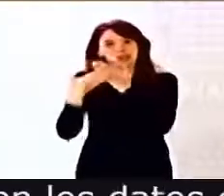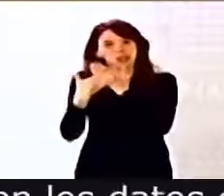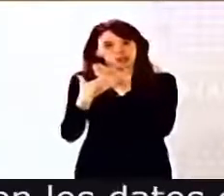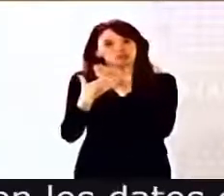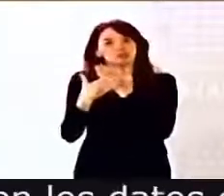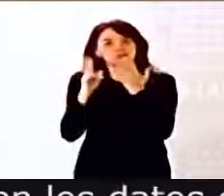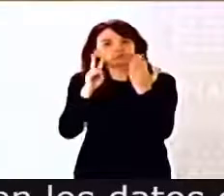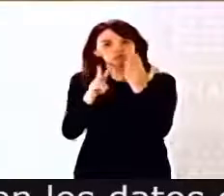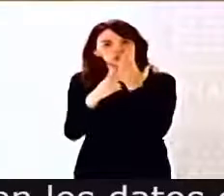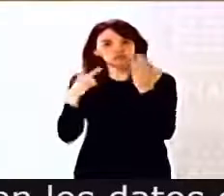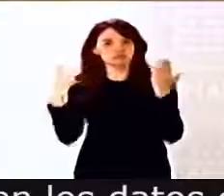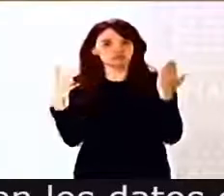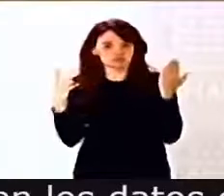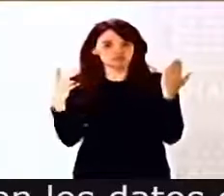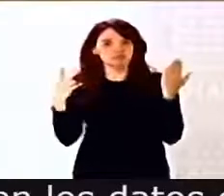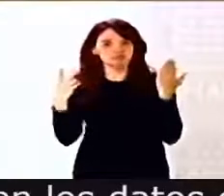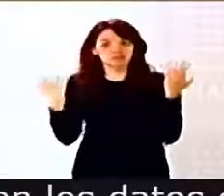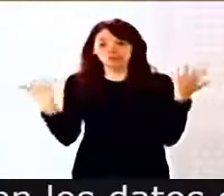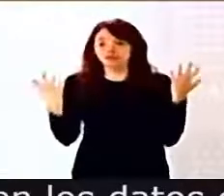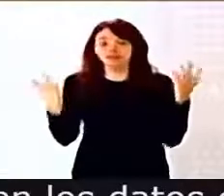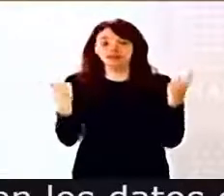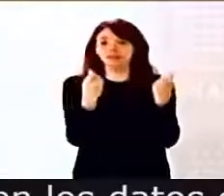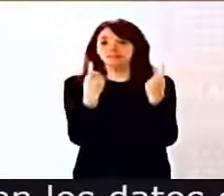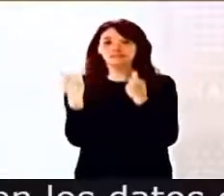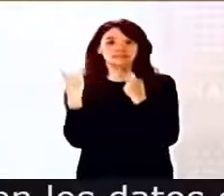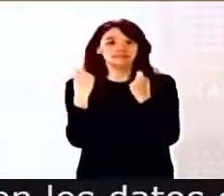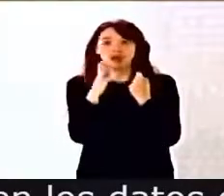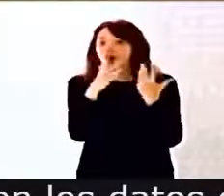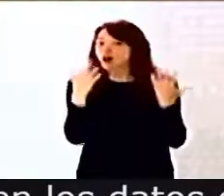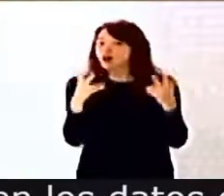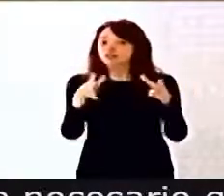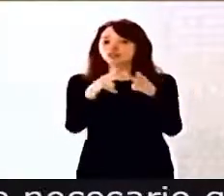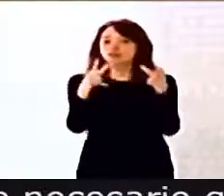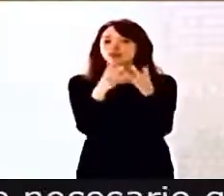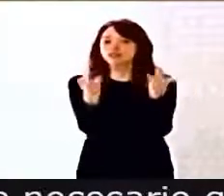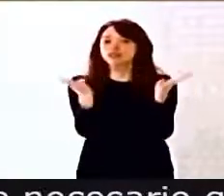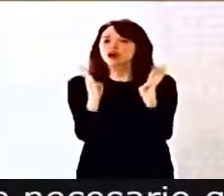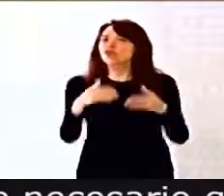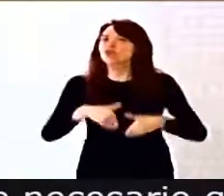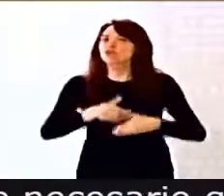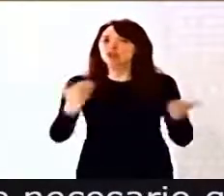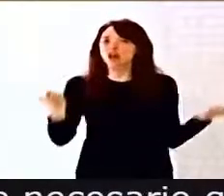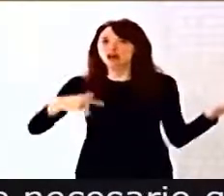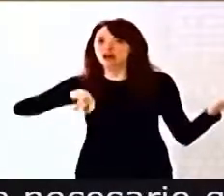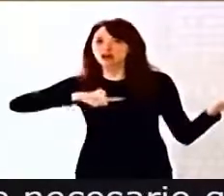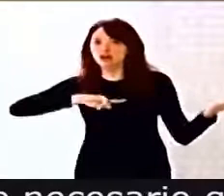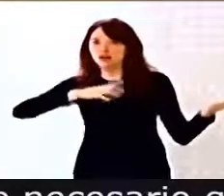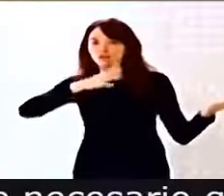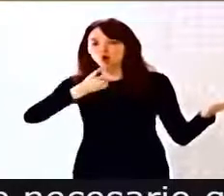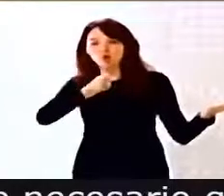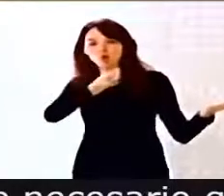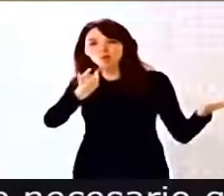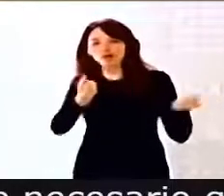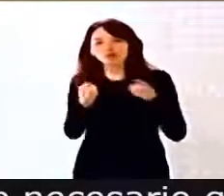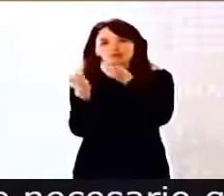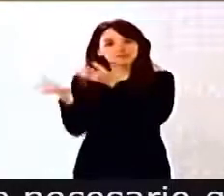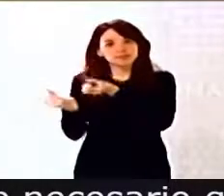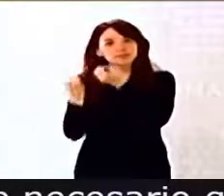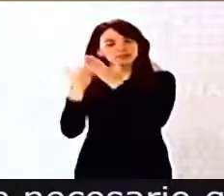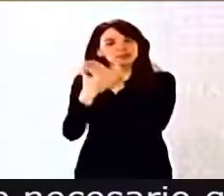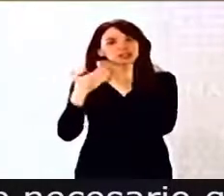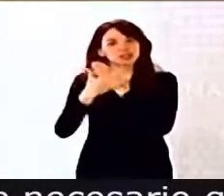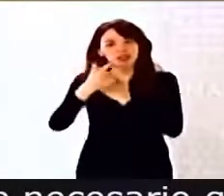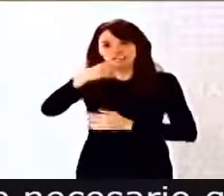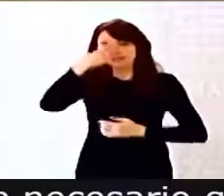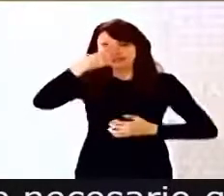Por lo tanto, es absolutamente necesario que la sociedad confíe en los datos que estamos ofreciendo al Ministerio y